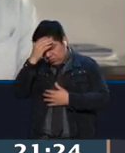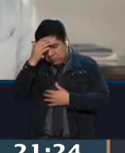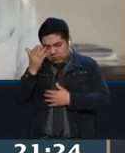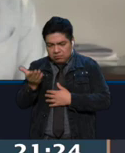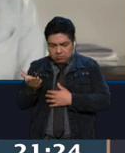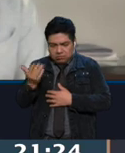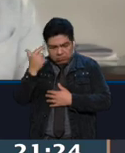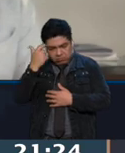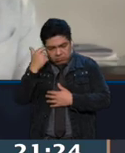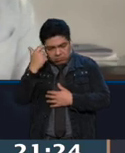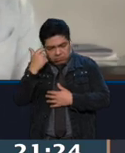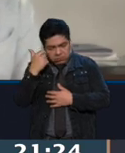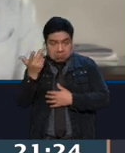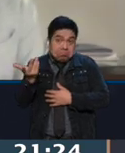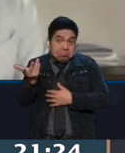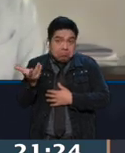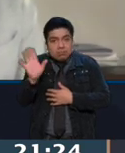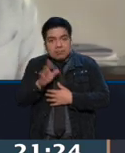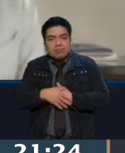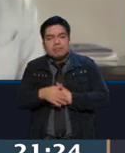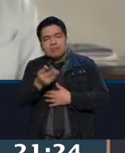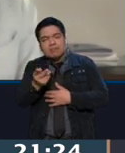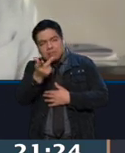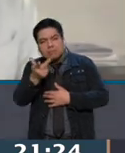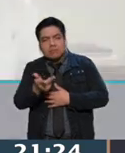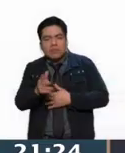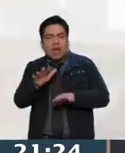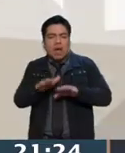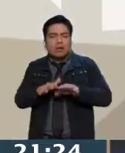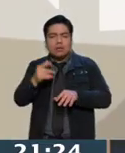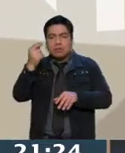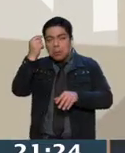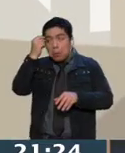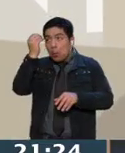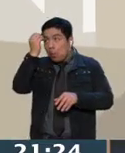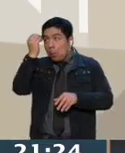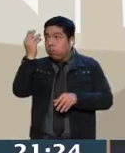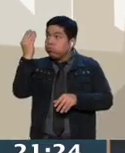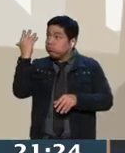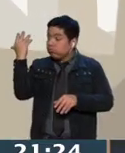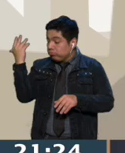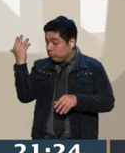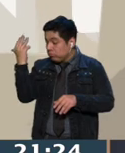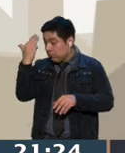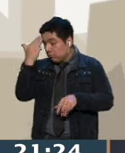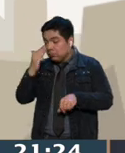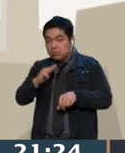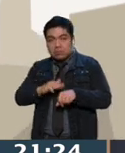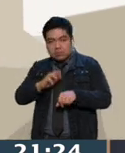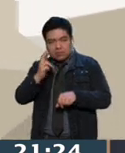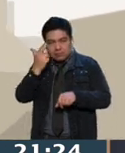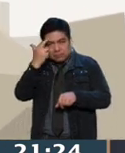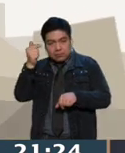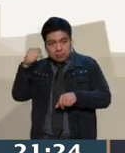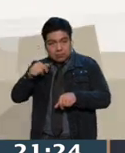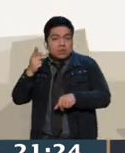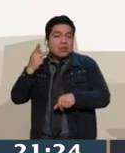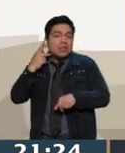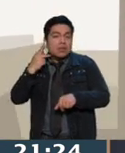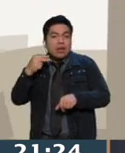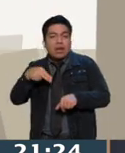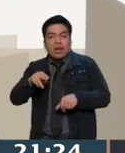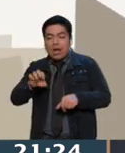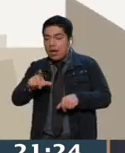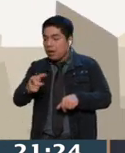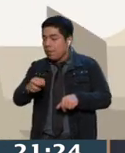Pues es apelar, me parece, a la desmemoria. Cuando se establecen las políticas neoliberales en este país, en el caso